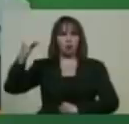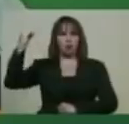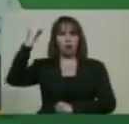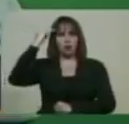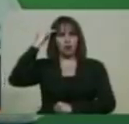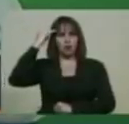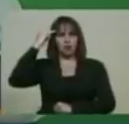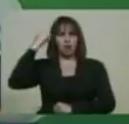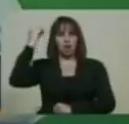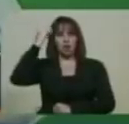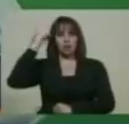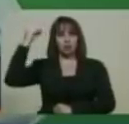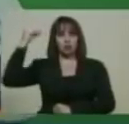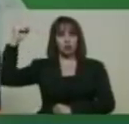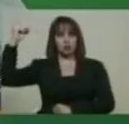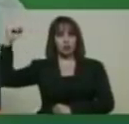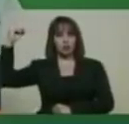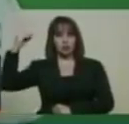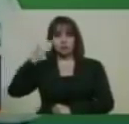doctrinario,